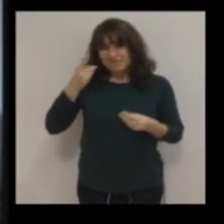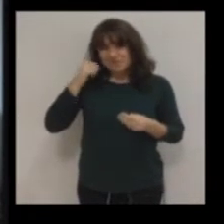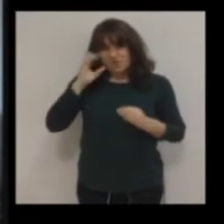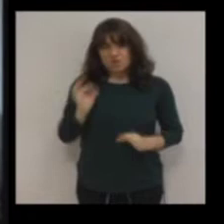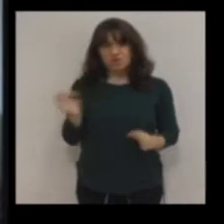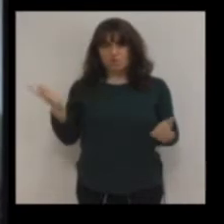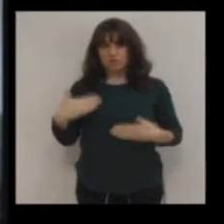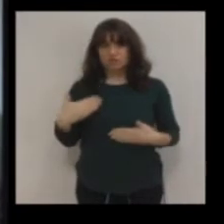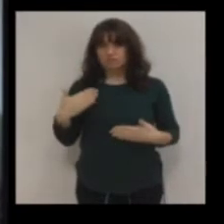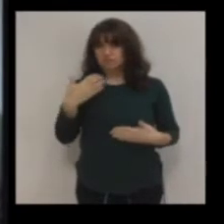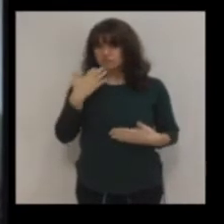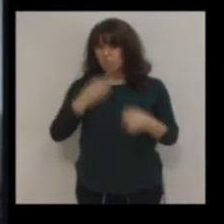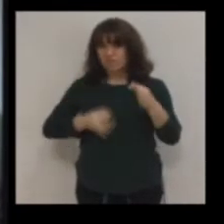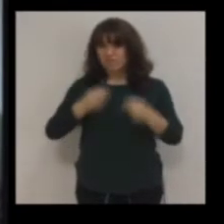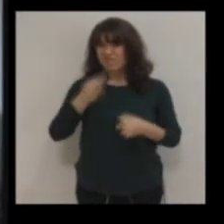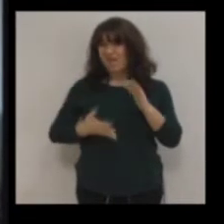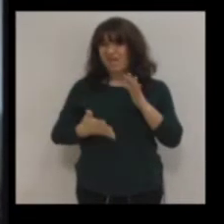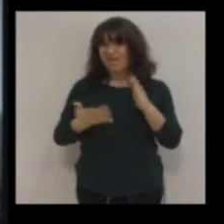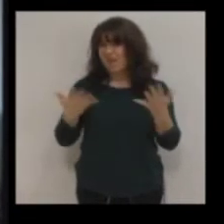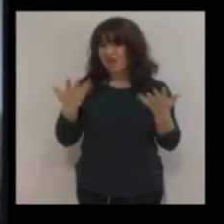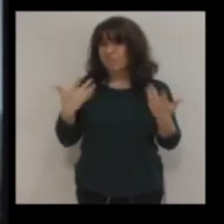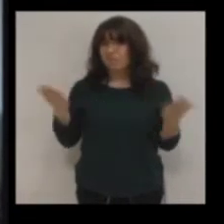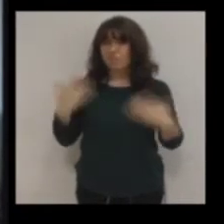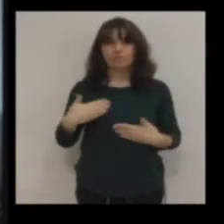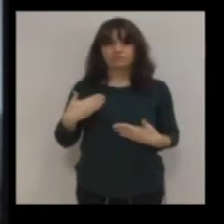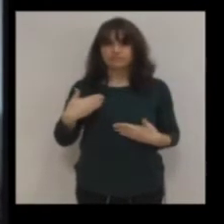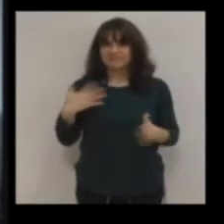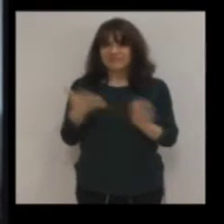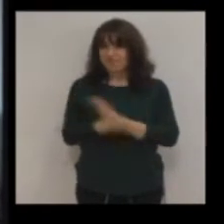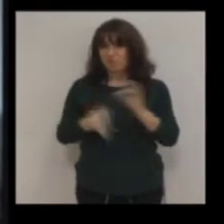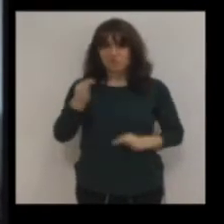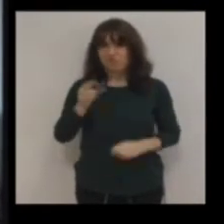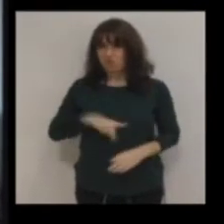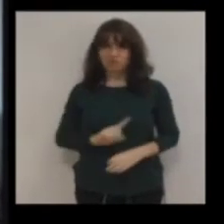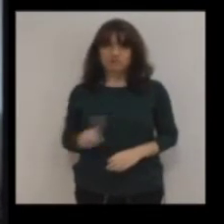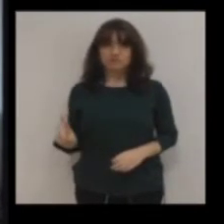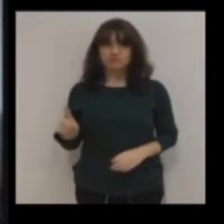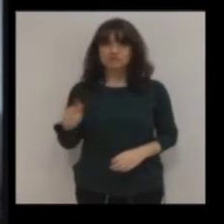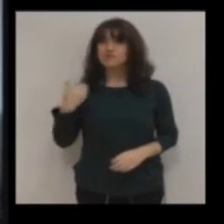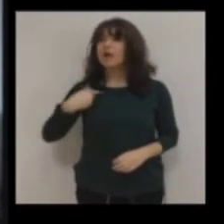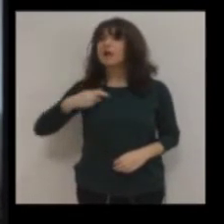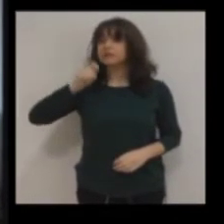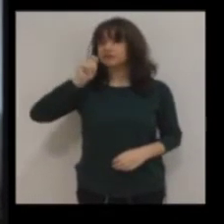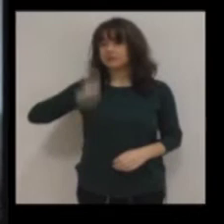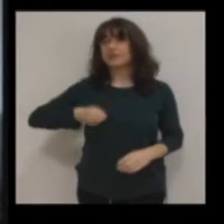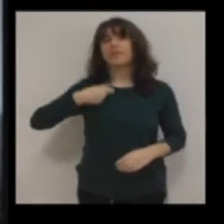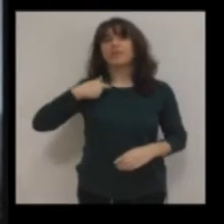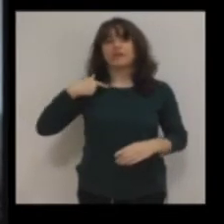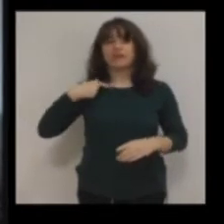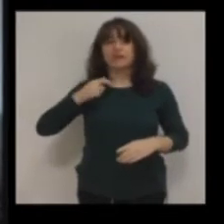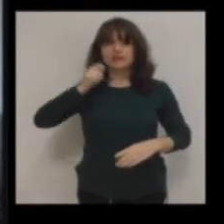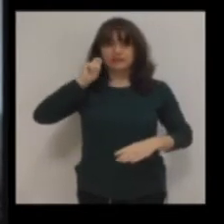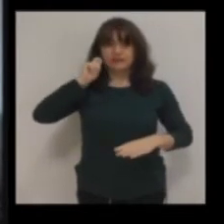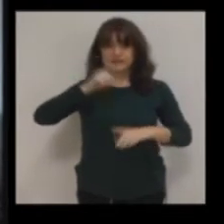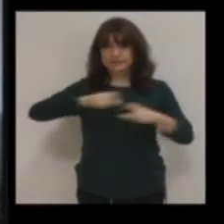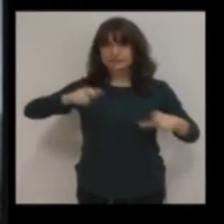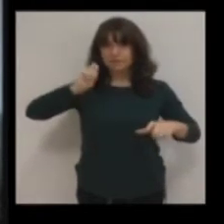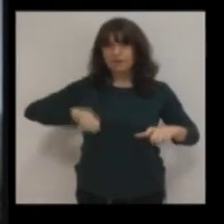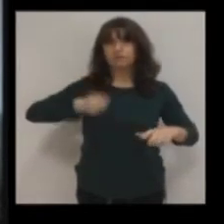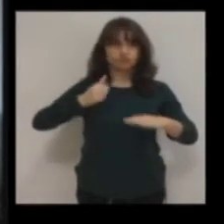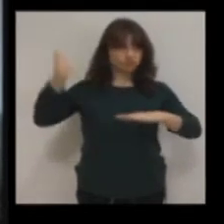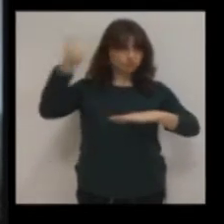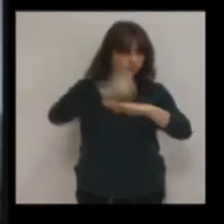Una justicia que no es rápida, para mí no es justicia. Esto ya es sentencia del Tribunal Supremo, que lo han interpretado, que se pone